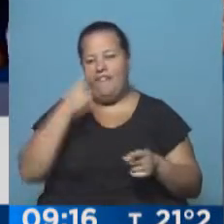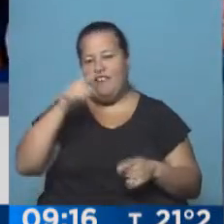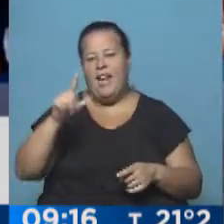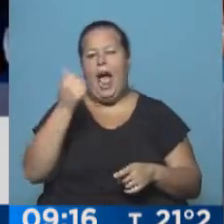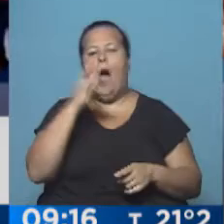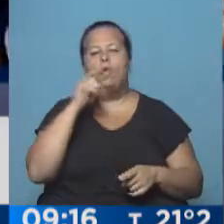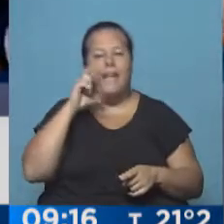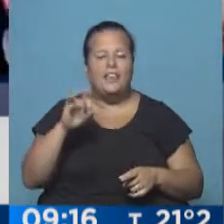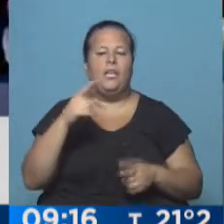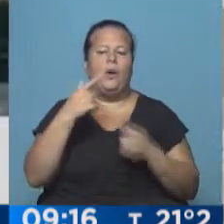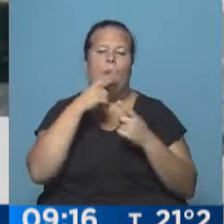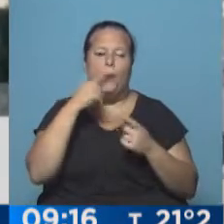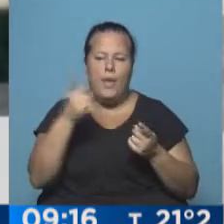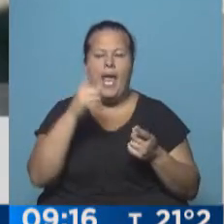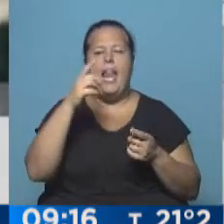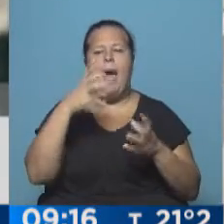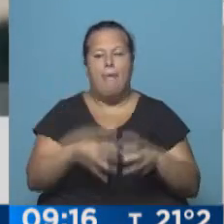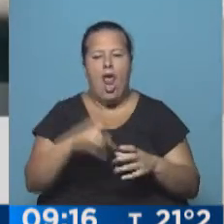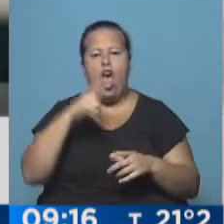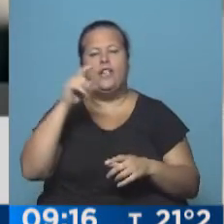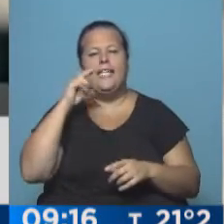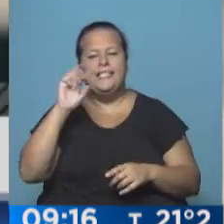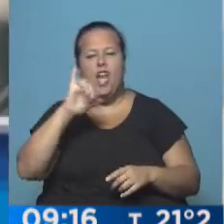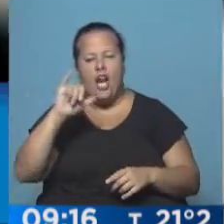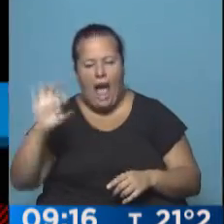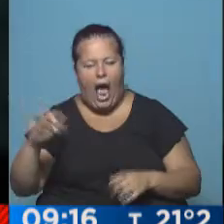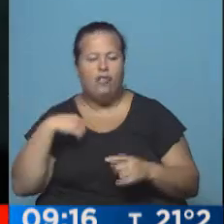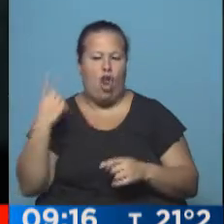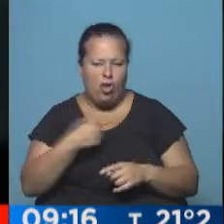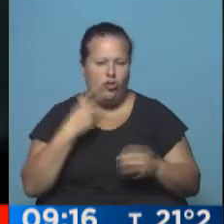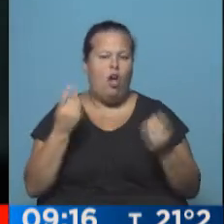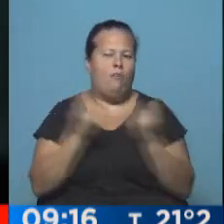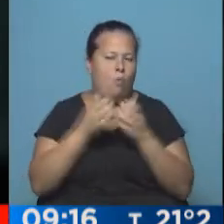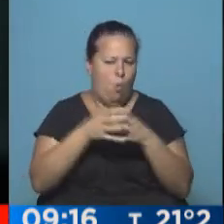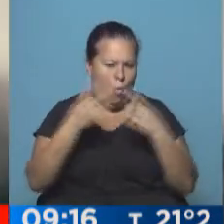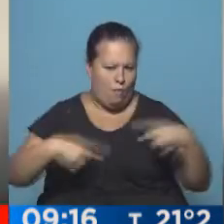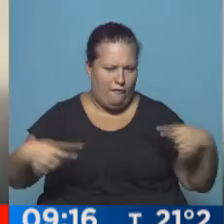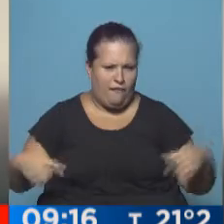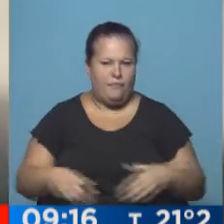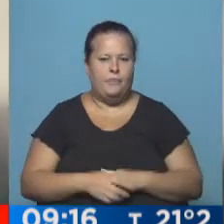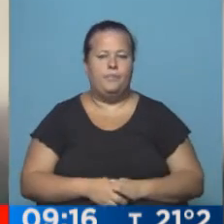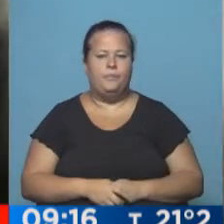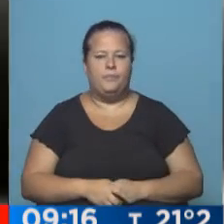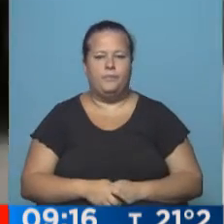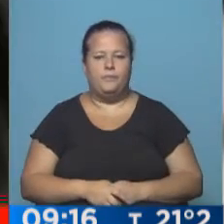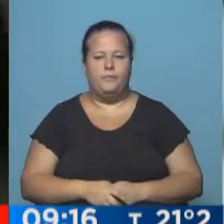auténticos hasta la vera las pelotas y los raso bueno nosotros y varias bandas más